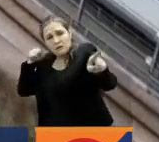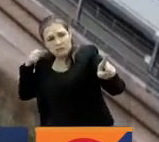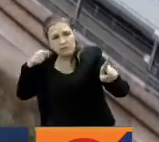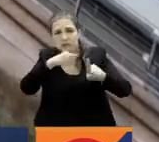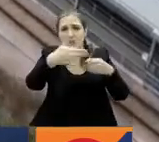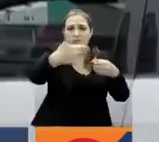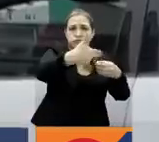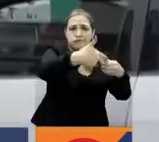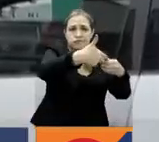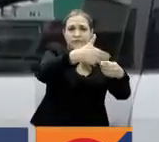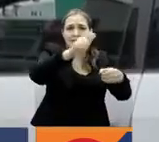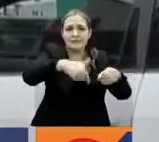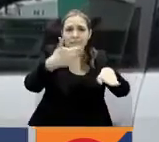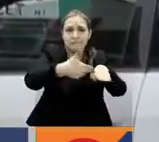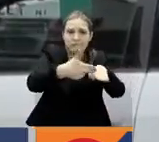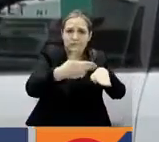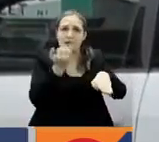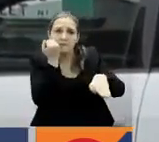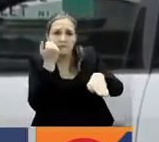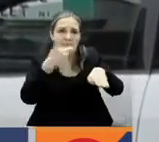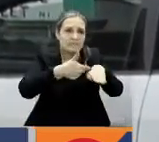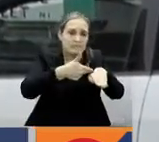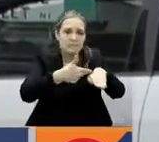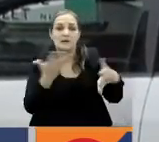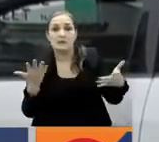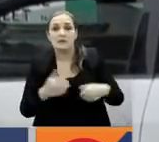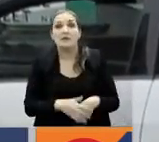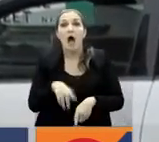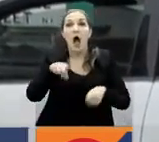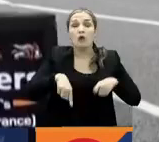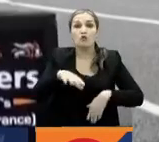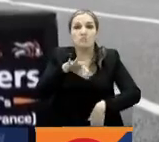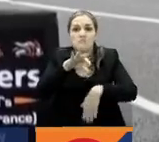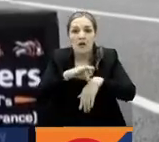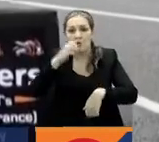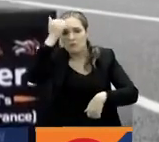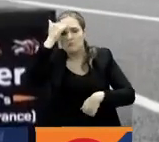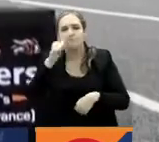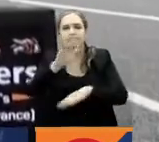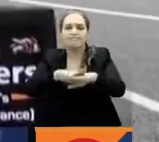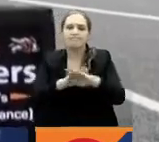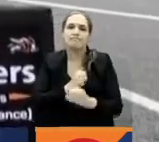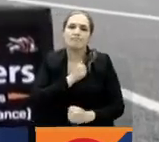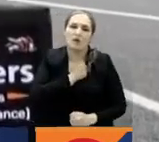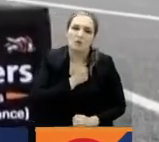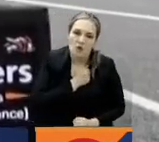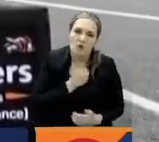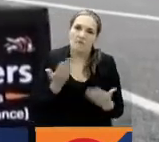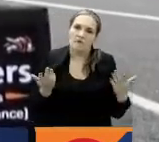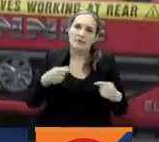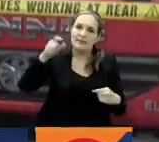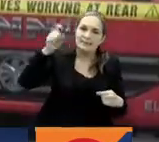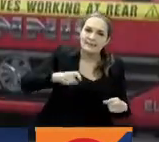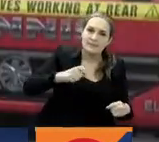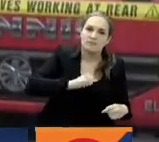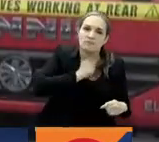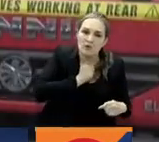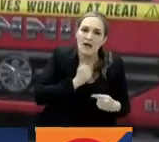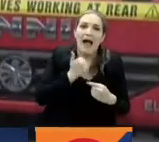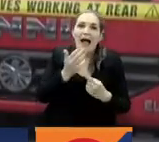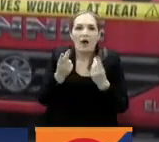se rutinizan. Trabajadores esenciales como médicos y profesores piden al inquilino del 10 de Downing Street